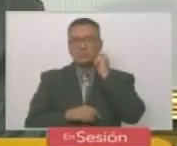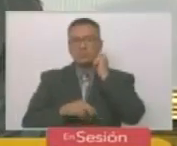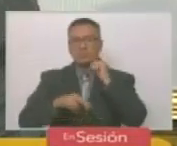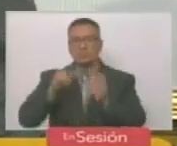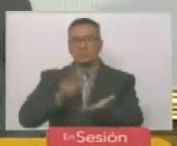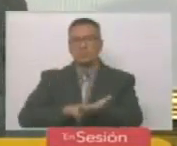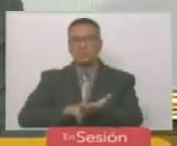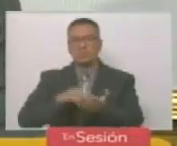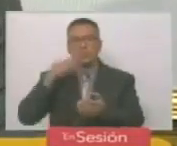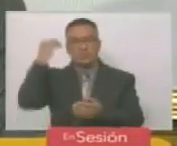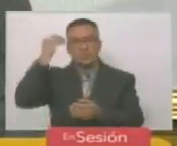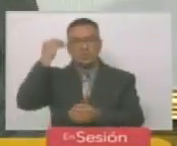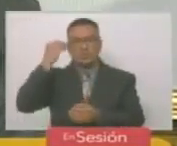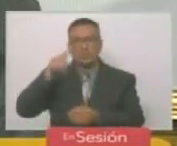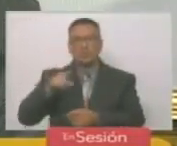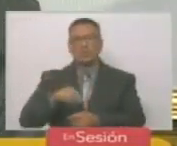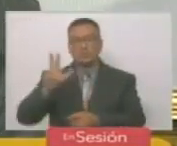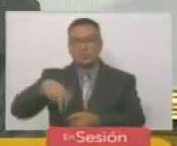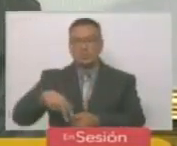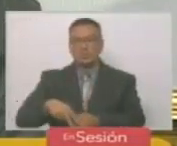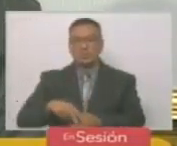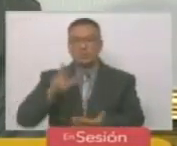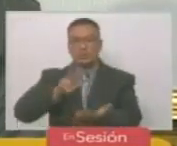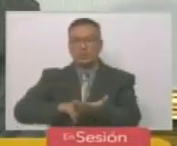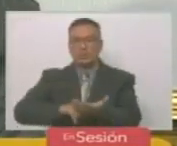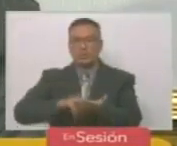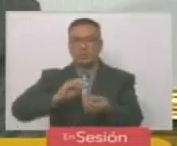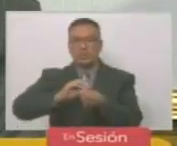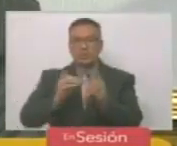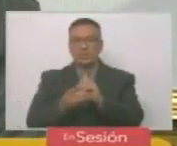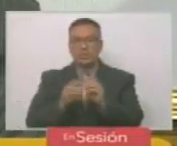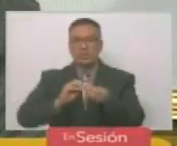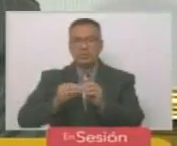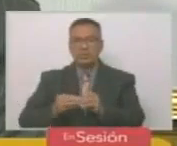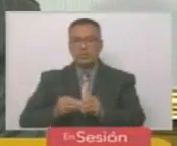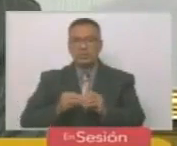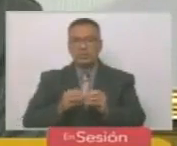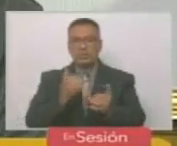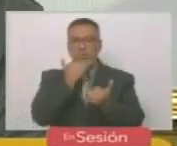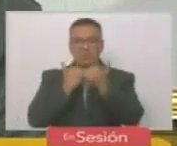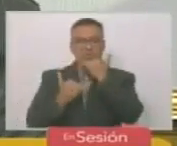Aprobado en consideración, aprobado con la modificación que corrige el error